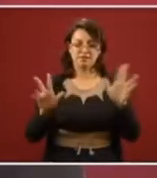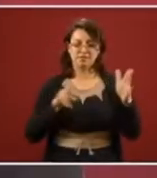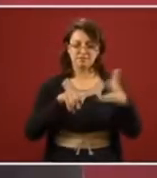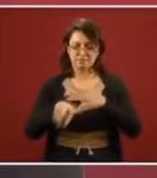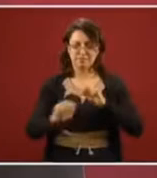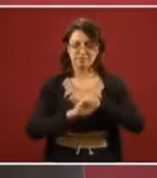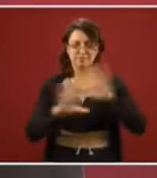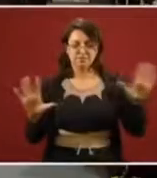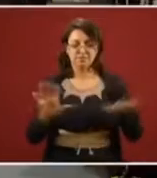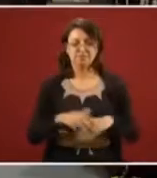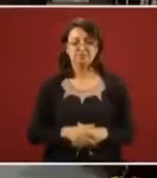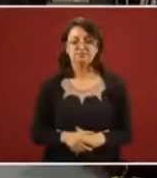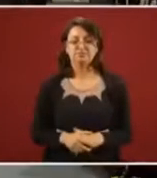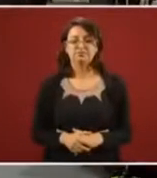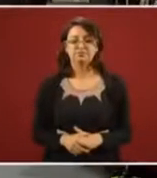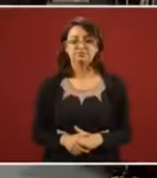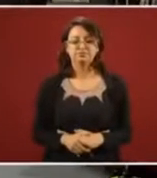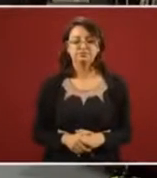este